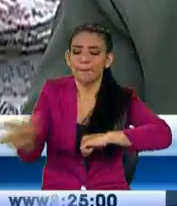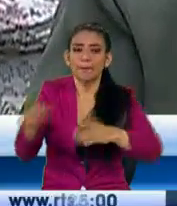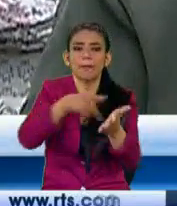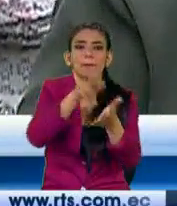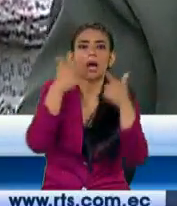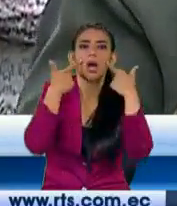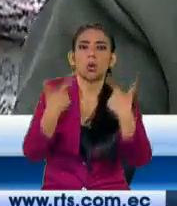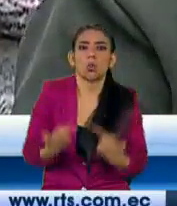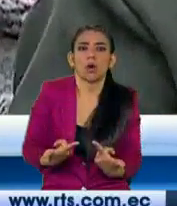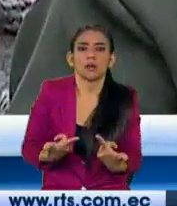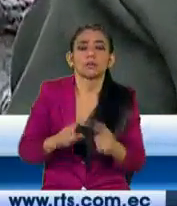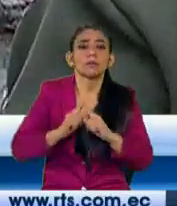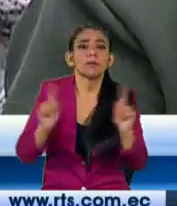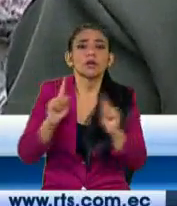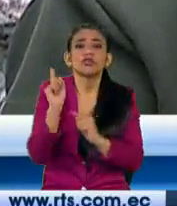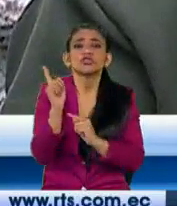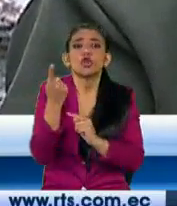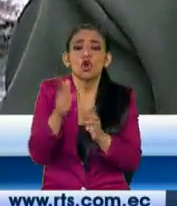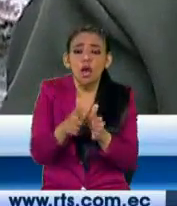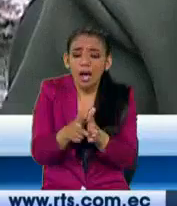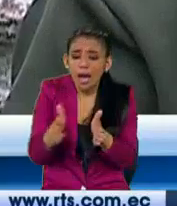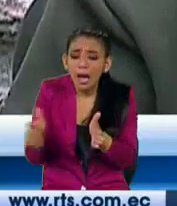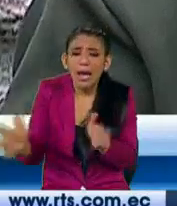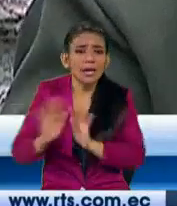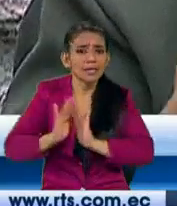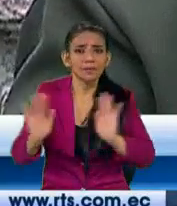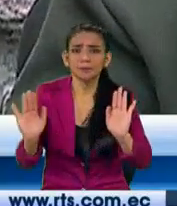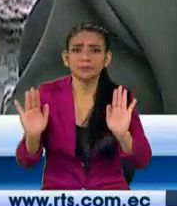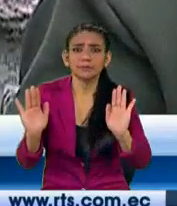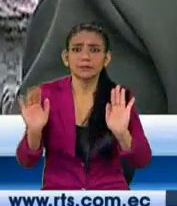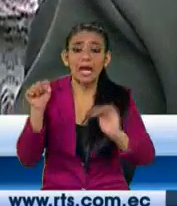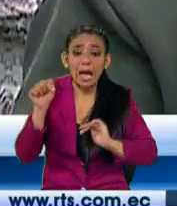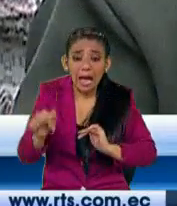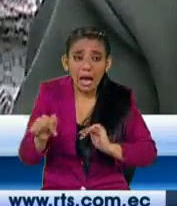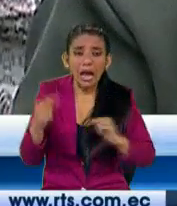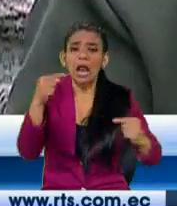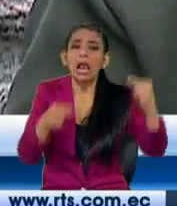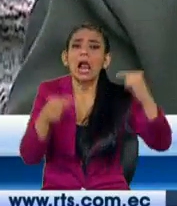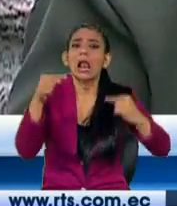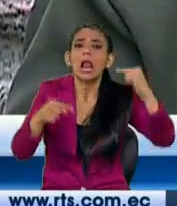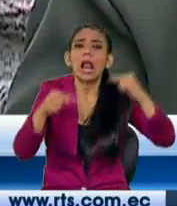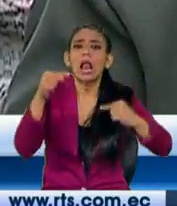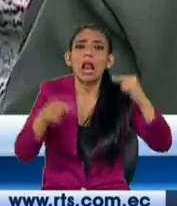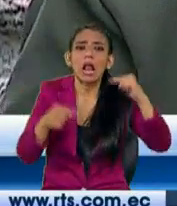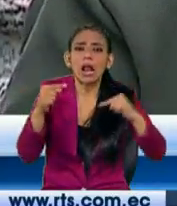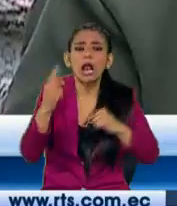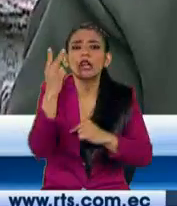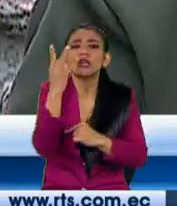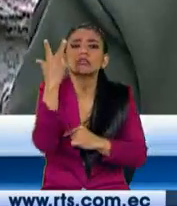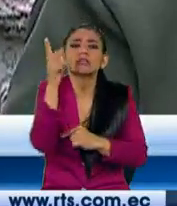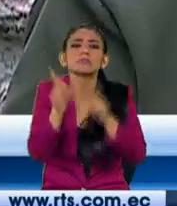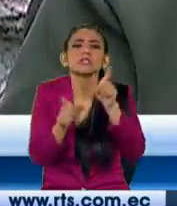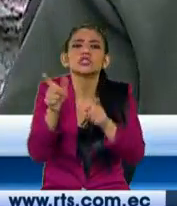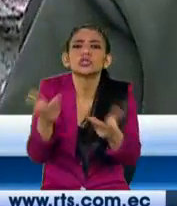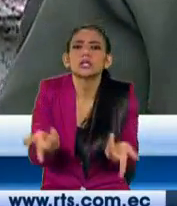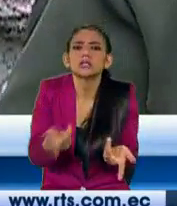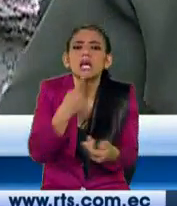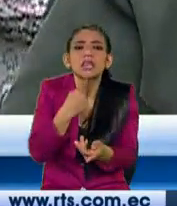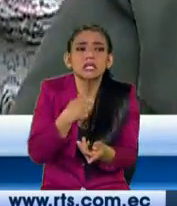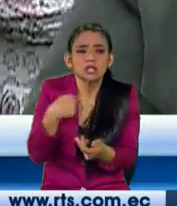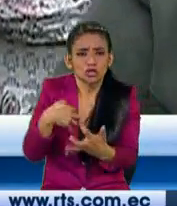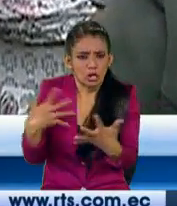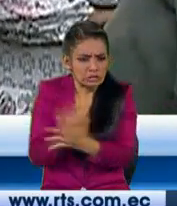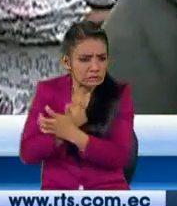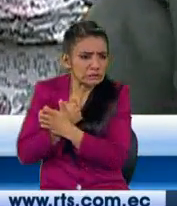guardias pero solamente en este parqueadero existe dos o tres personas nos dicen que nos